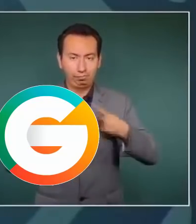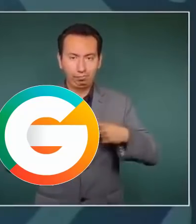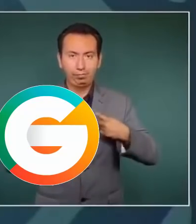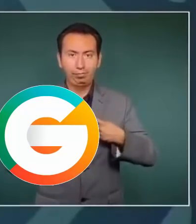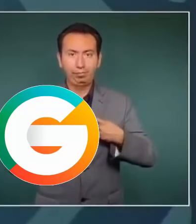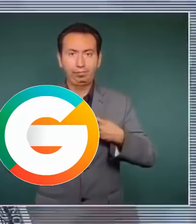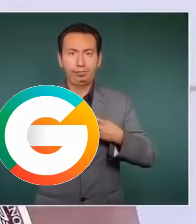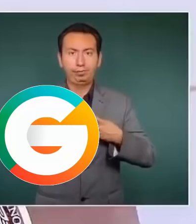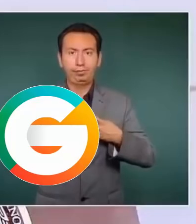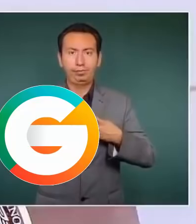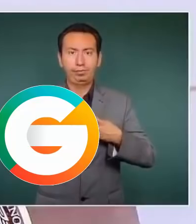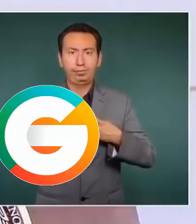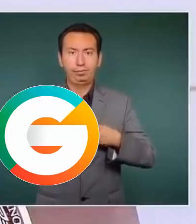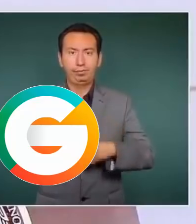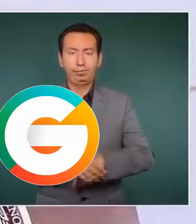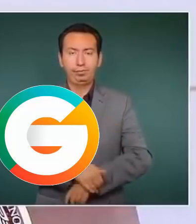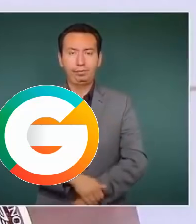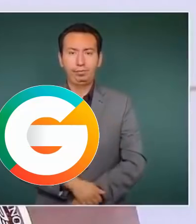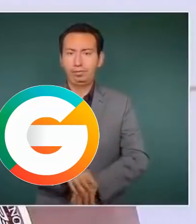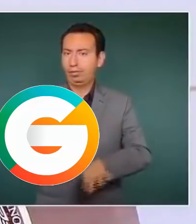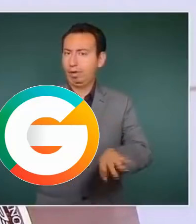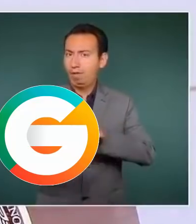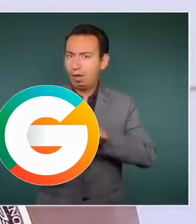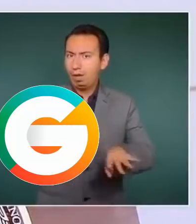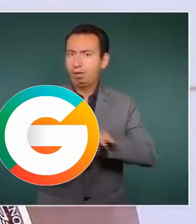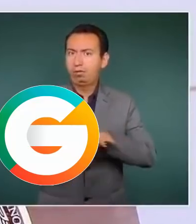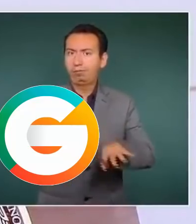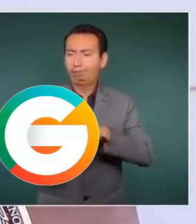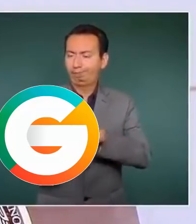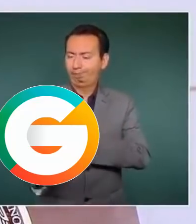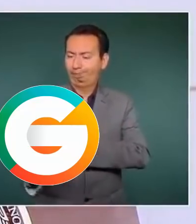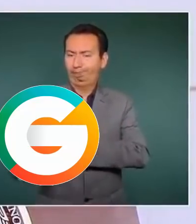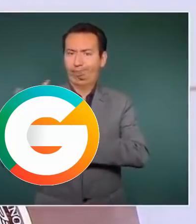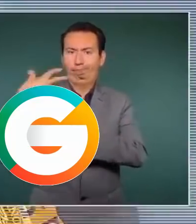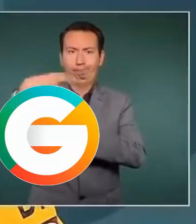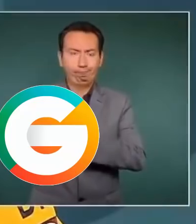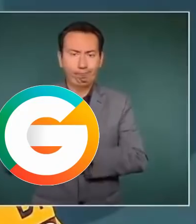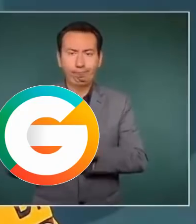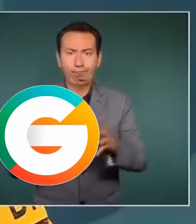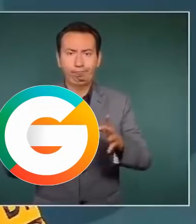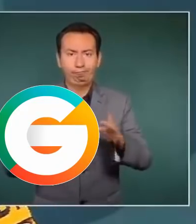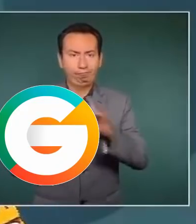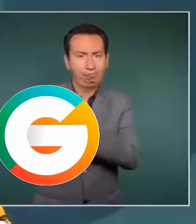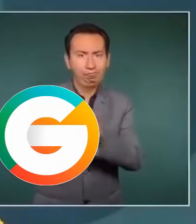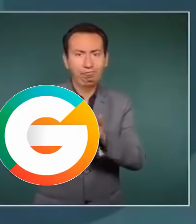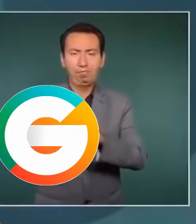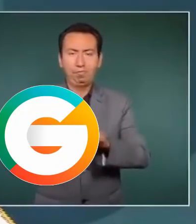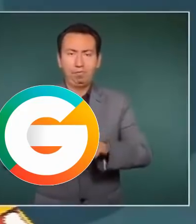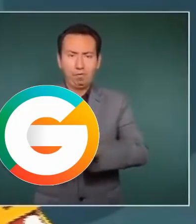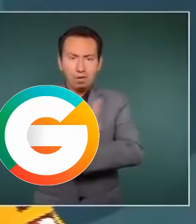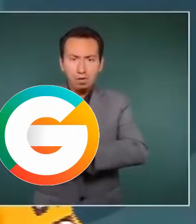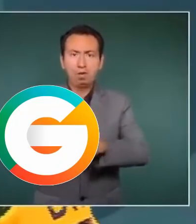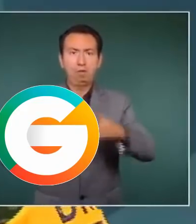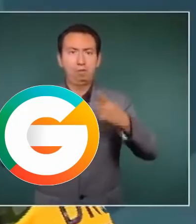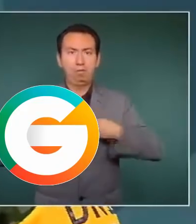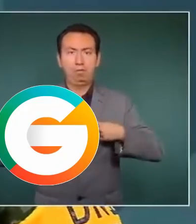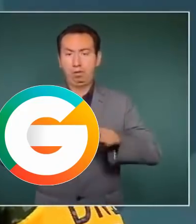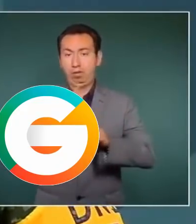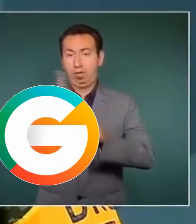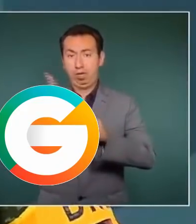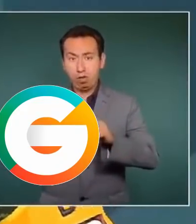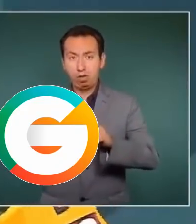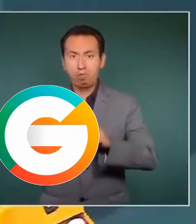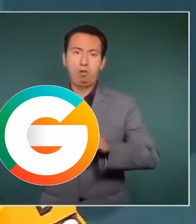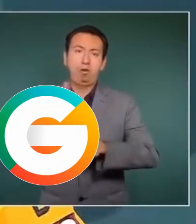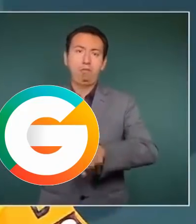hacer este trabajo integral en la sociedad de nuestro país y